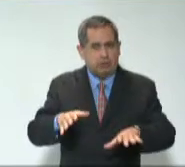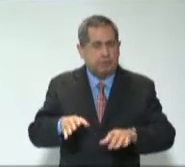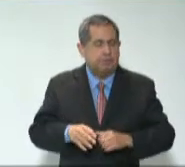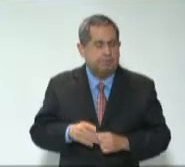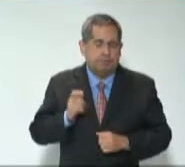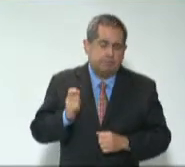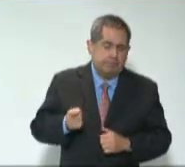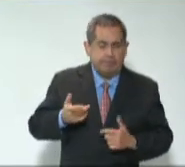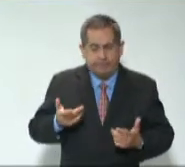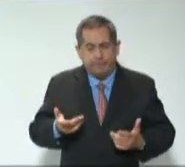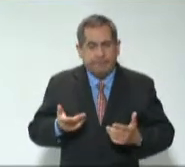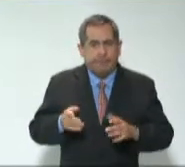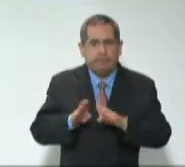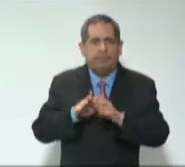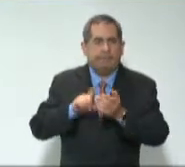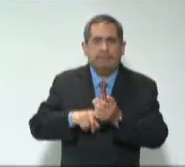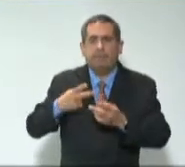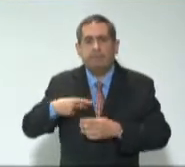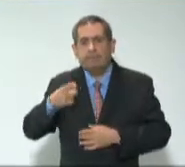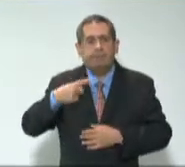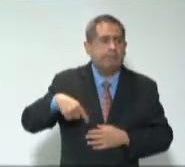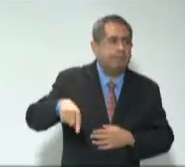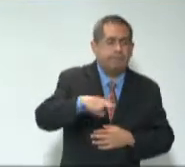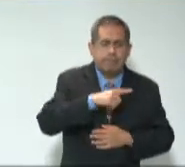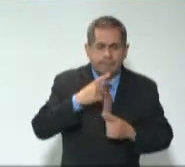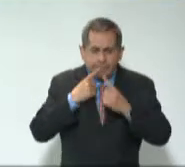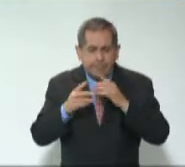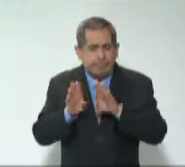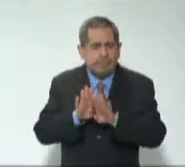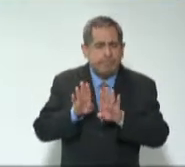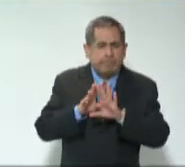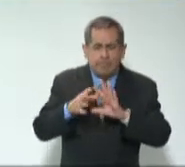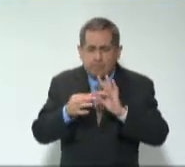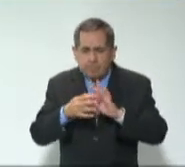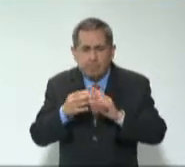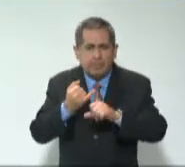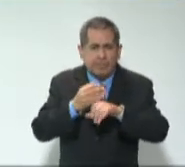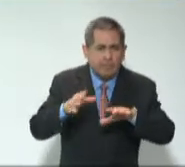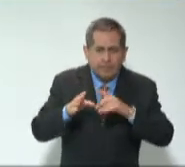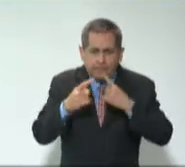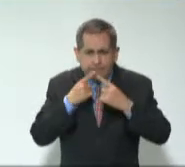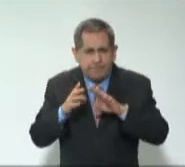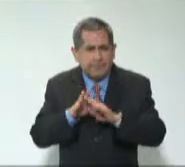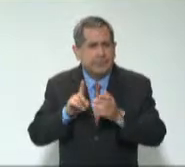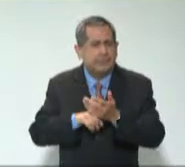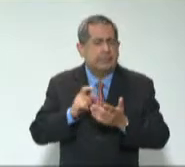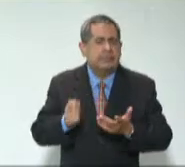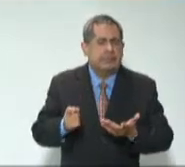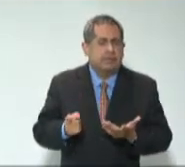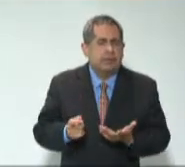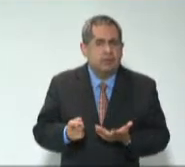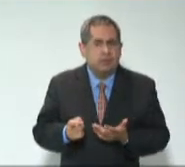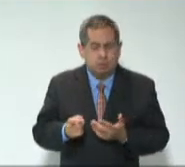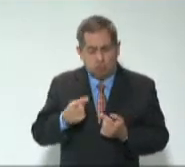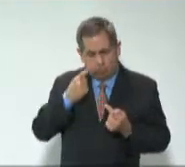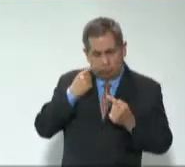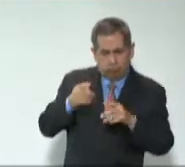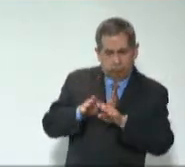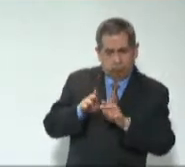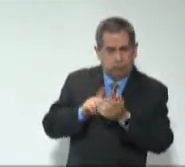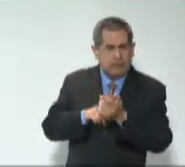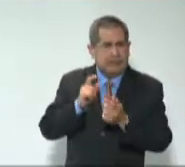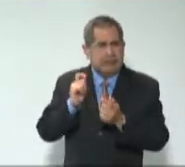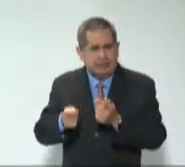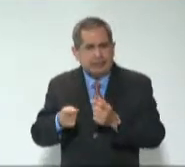es decir aquellas personas que habiendo solicitado información al alto tribunal no han visto satisfecha su